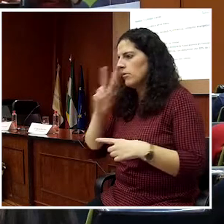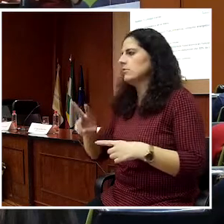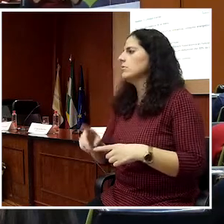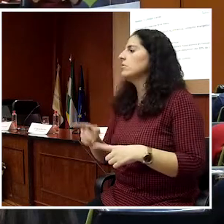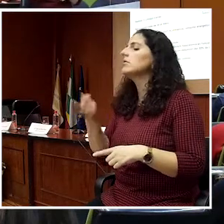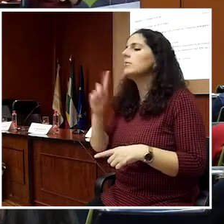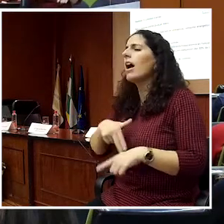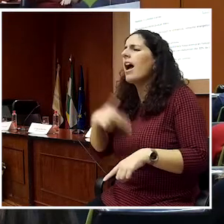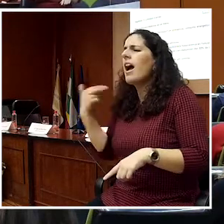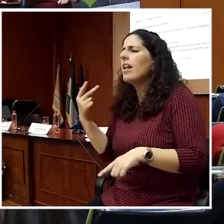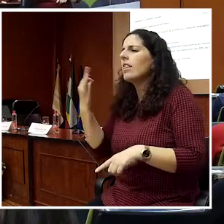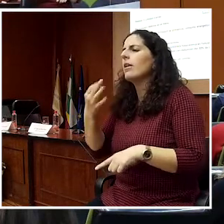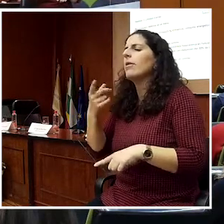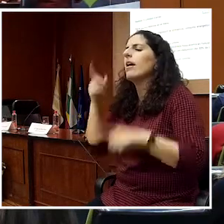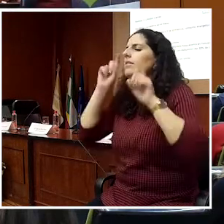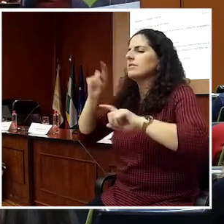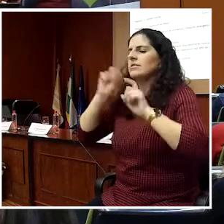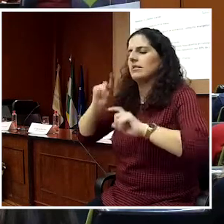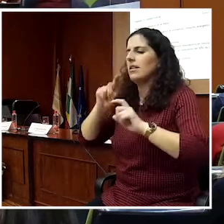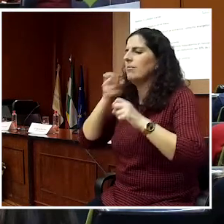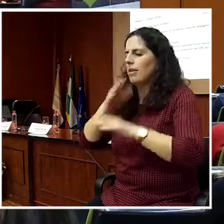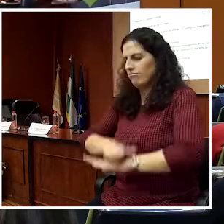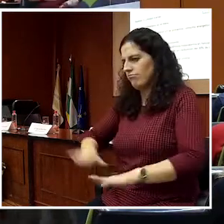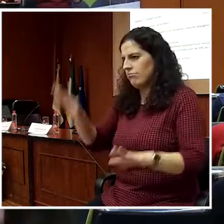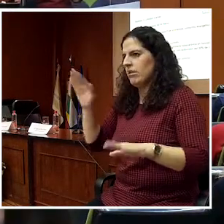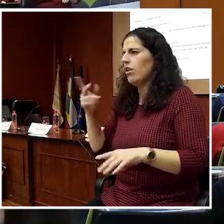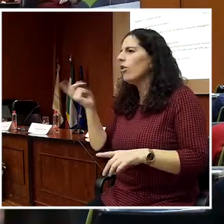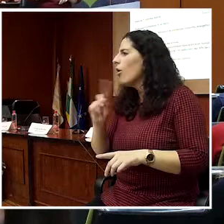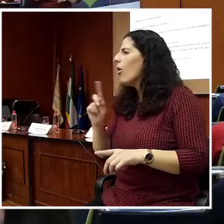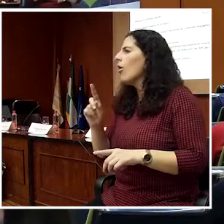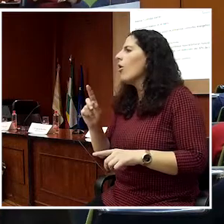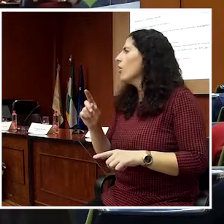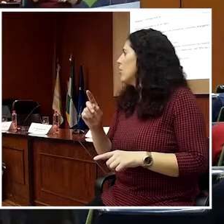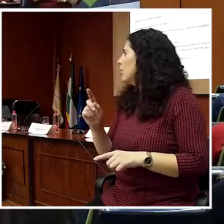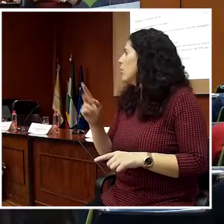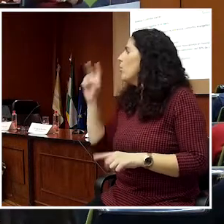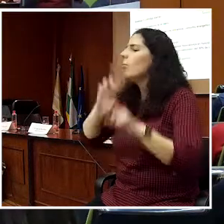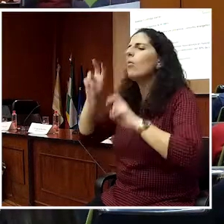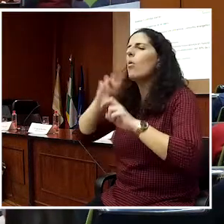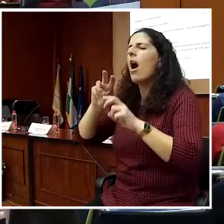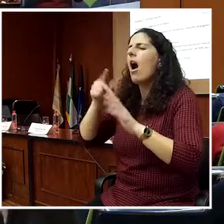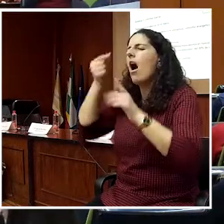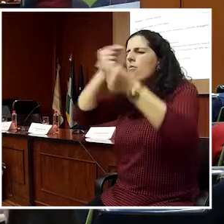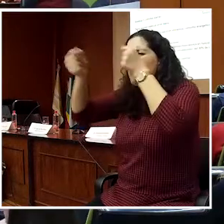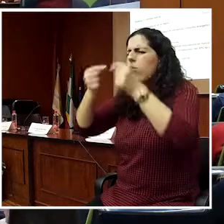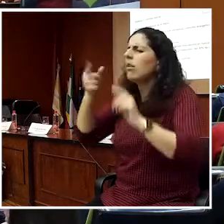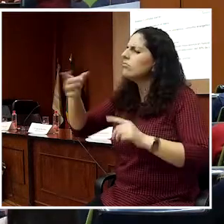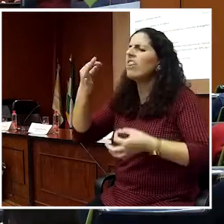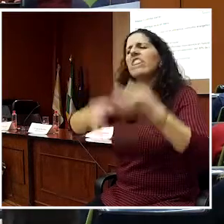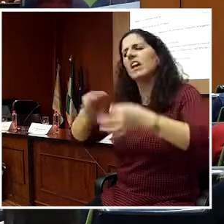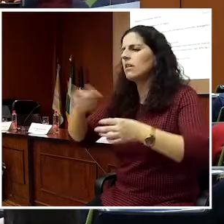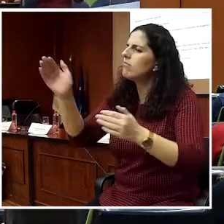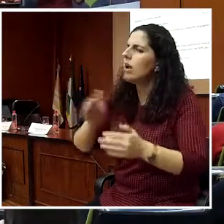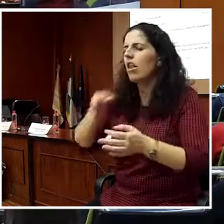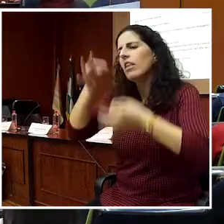lo que tenemos que hacer es educar en hábitos. No tenemos que plantear dietas muy restrictivas, sino